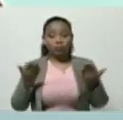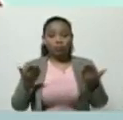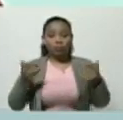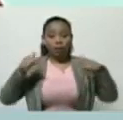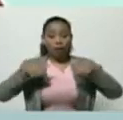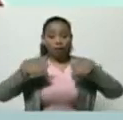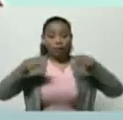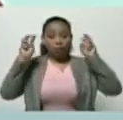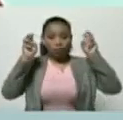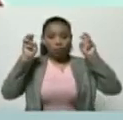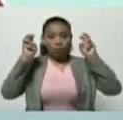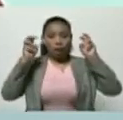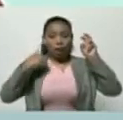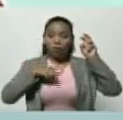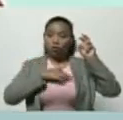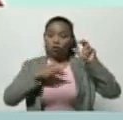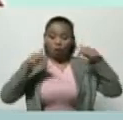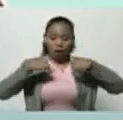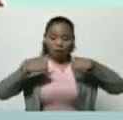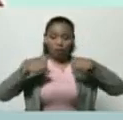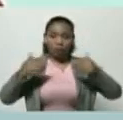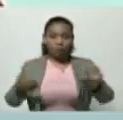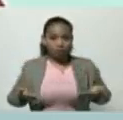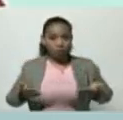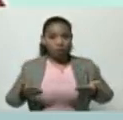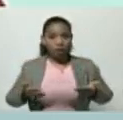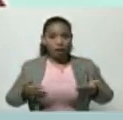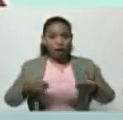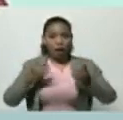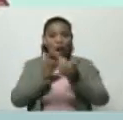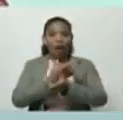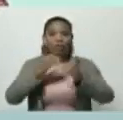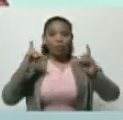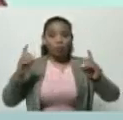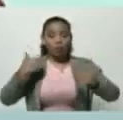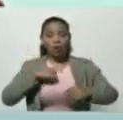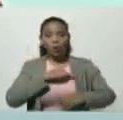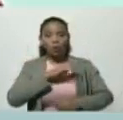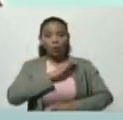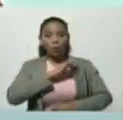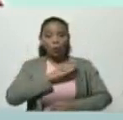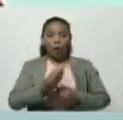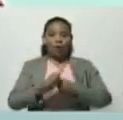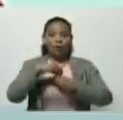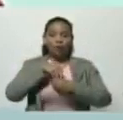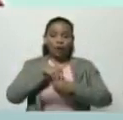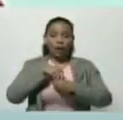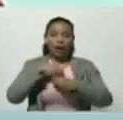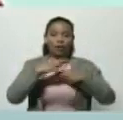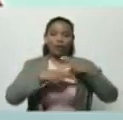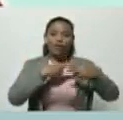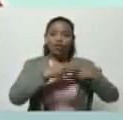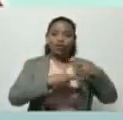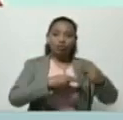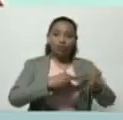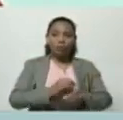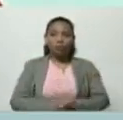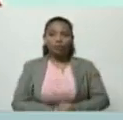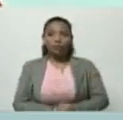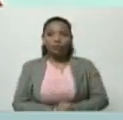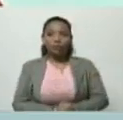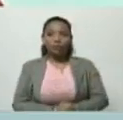de este tema, o de nosotros aquí, es la democracia nuestra, interna, la democracia revolucionaria,